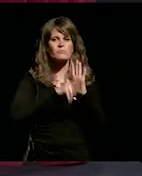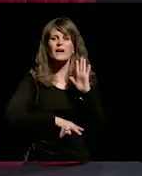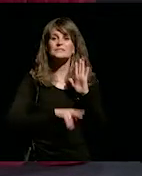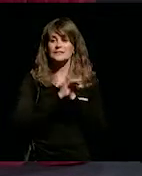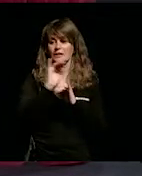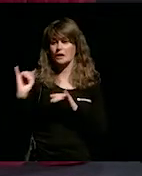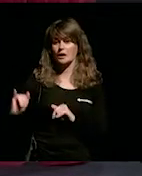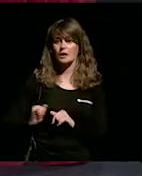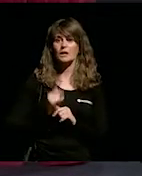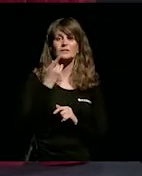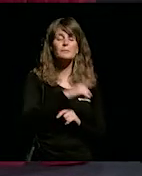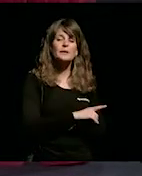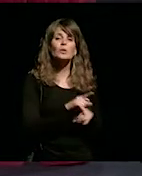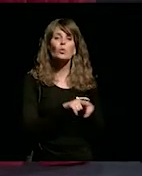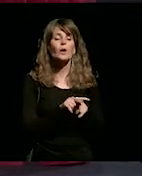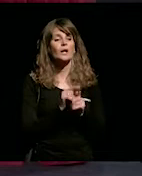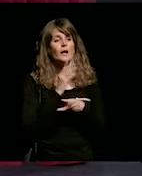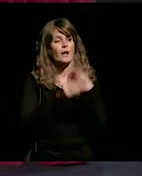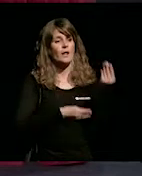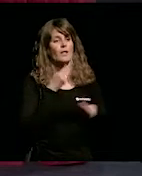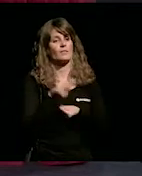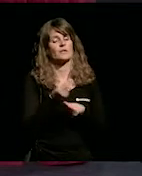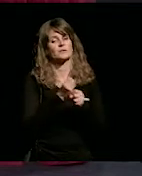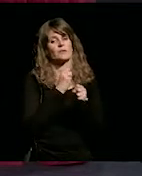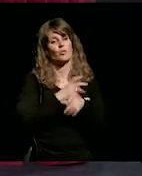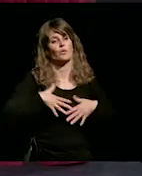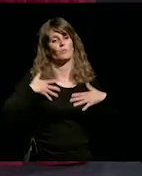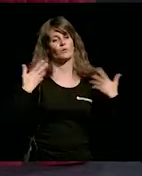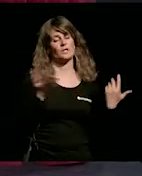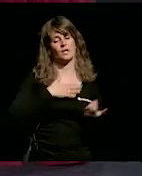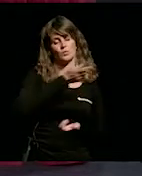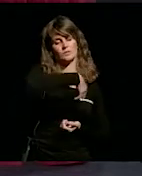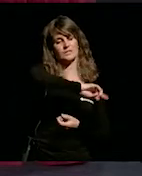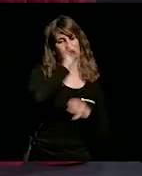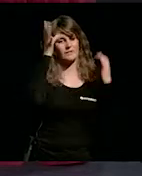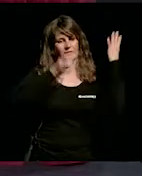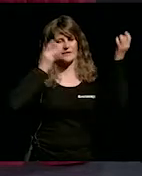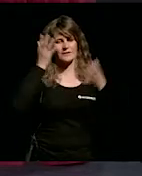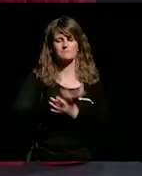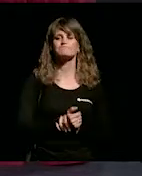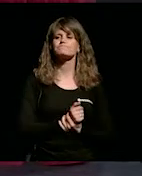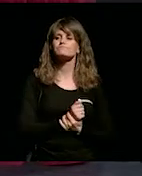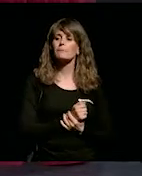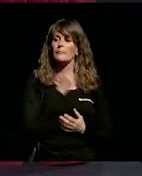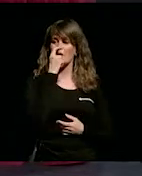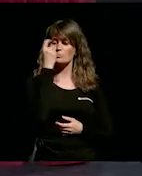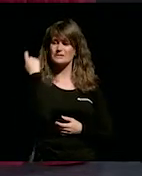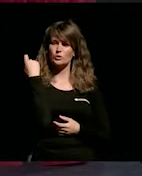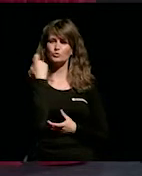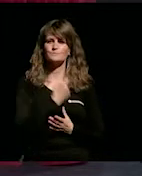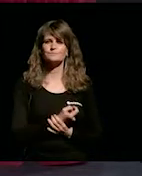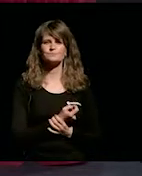todo, aplicar inventiva y trabajo emocionante a nuestras actividades. El año pasado